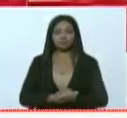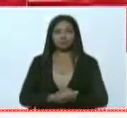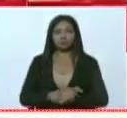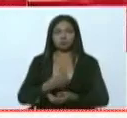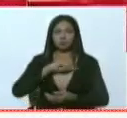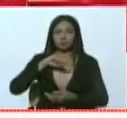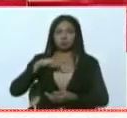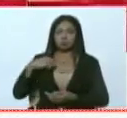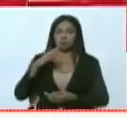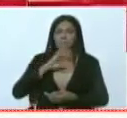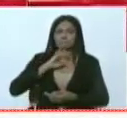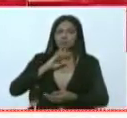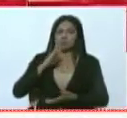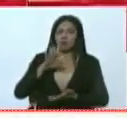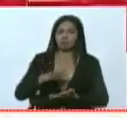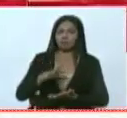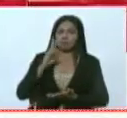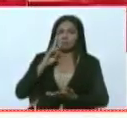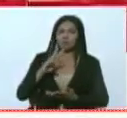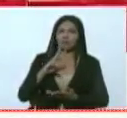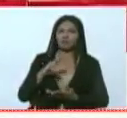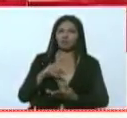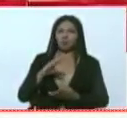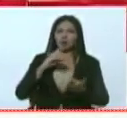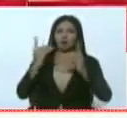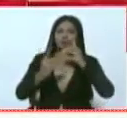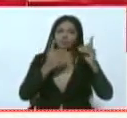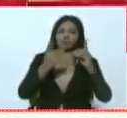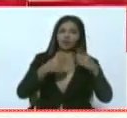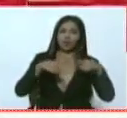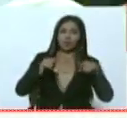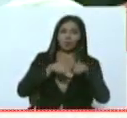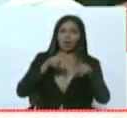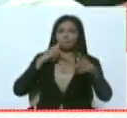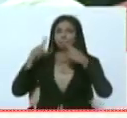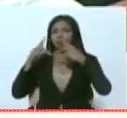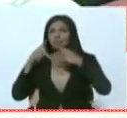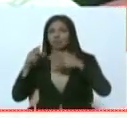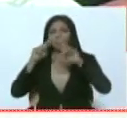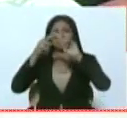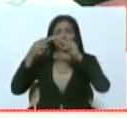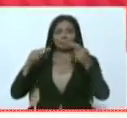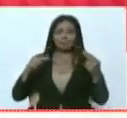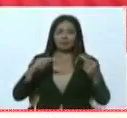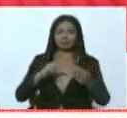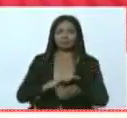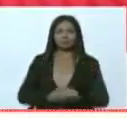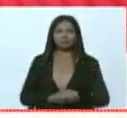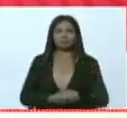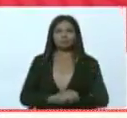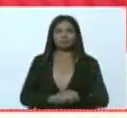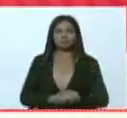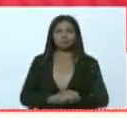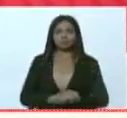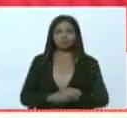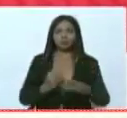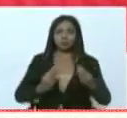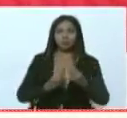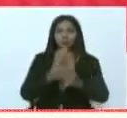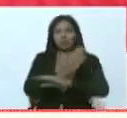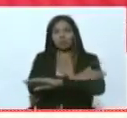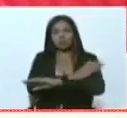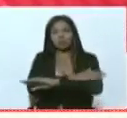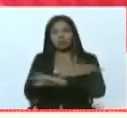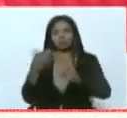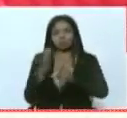Nosotros estamos en los diálogos políticos de paz con la oposición